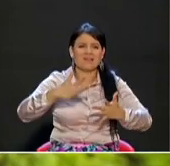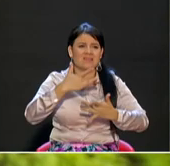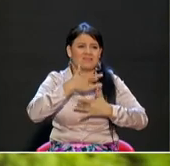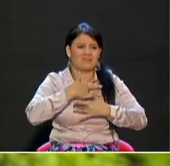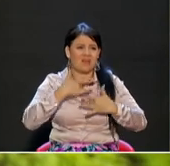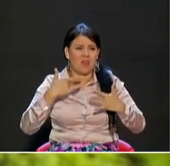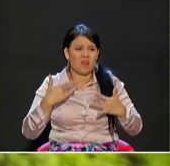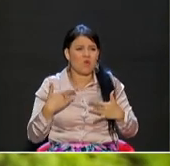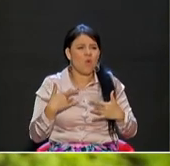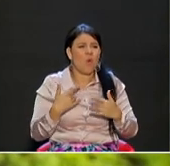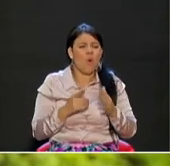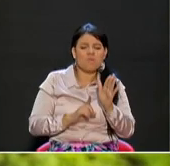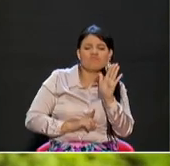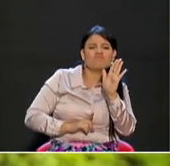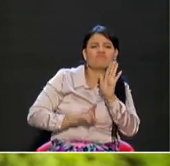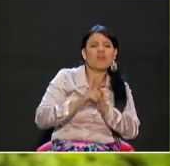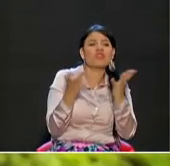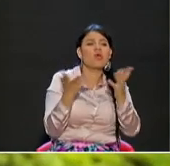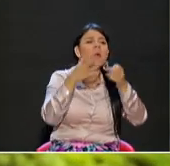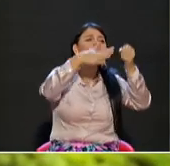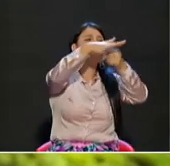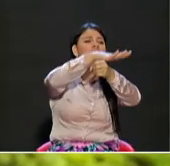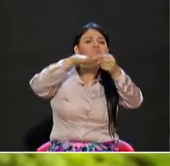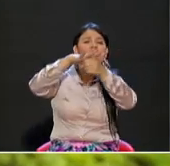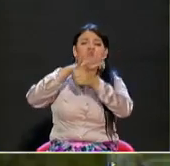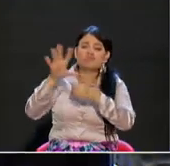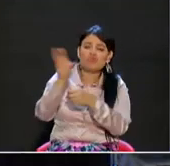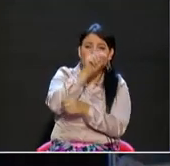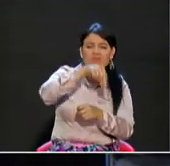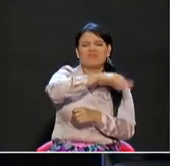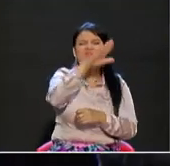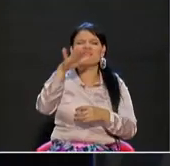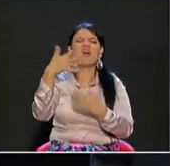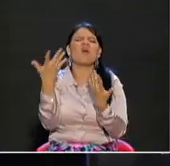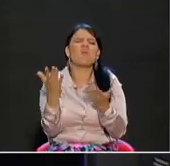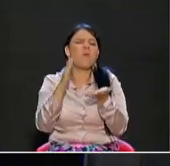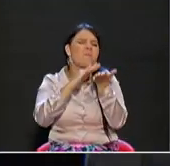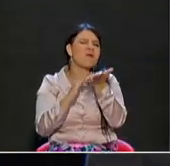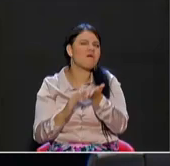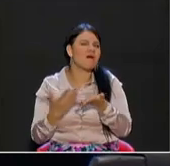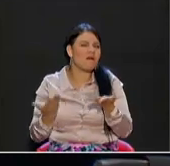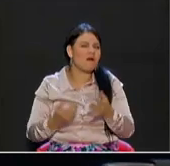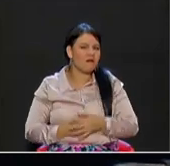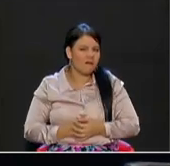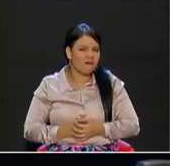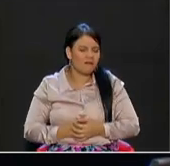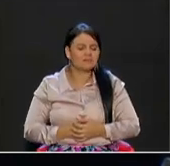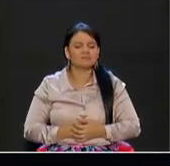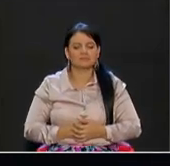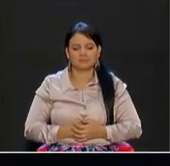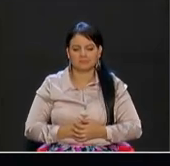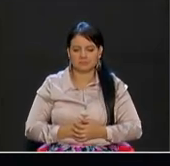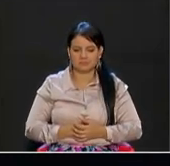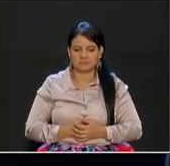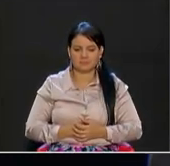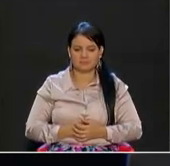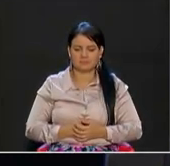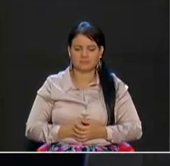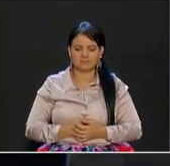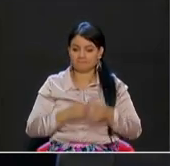todos los municipios del departamento un minuto es muy importante entender que antioquia tiene